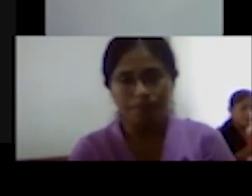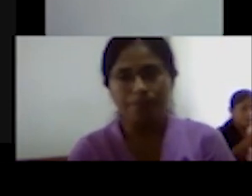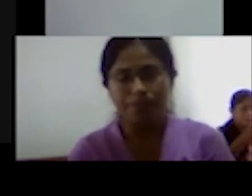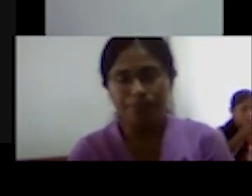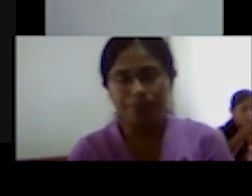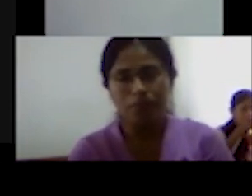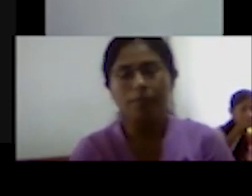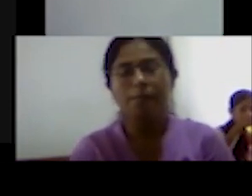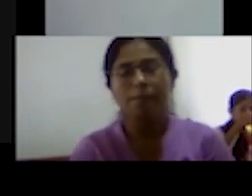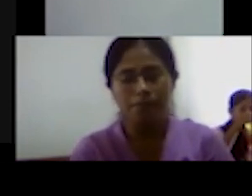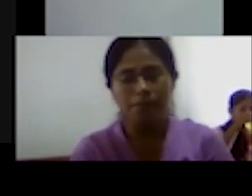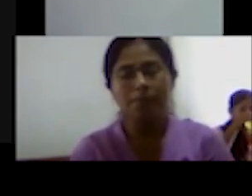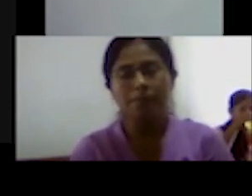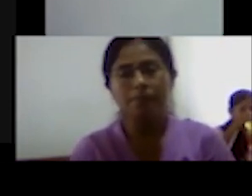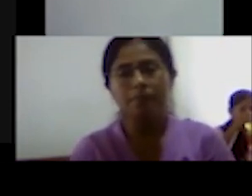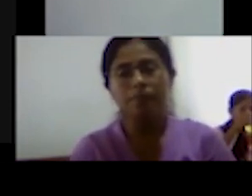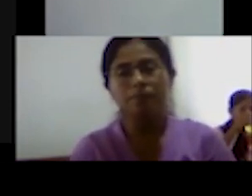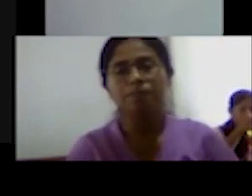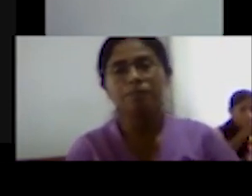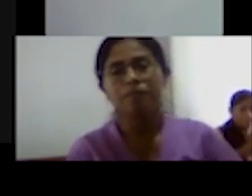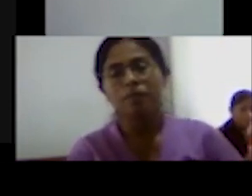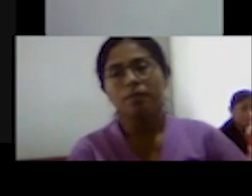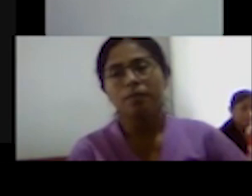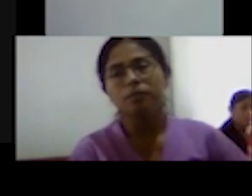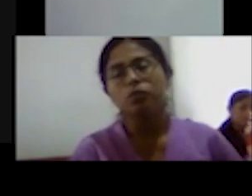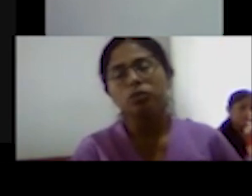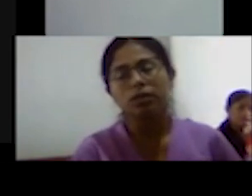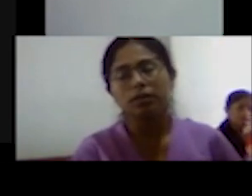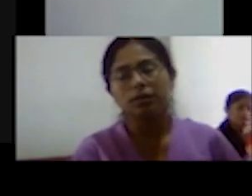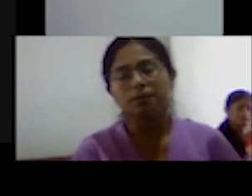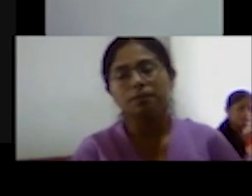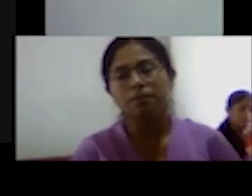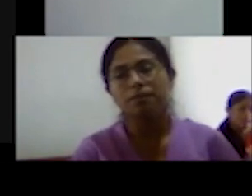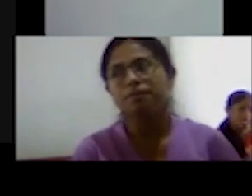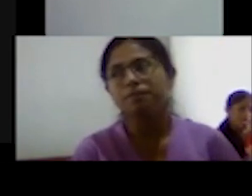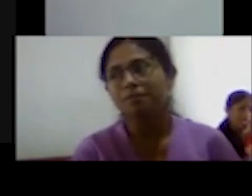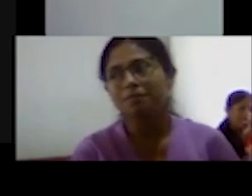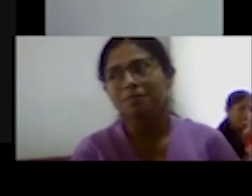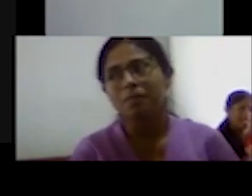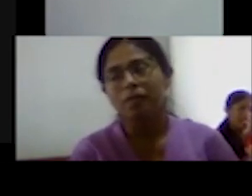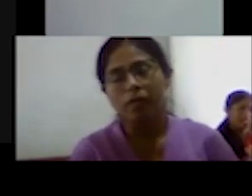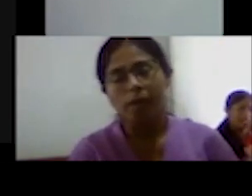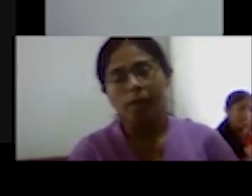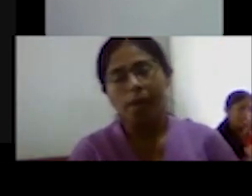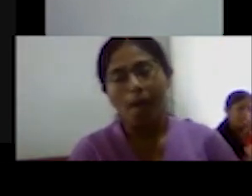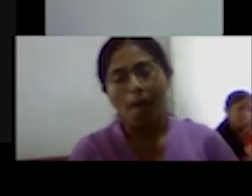de preexcitación, un síndrome de Brugadas, una arritmia patológica